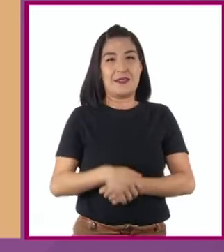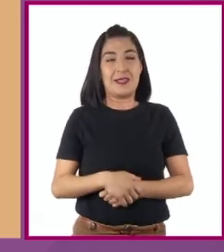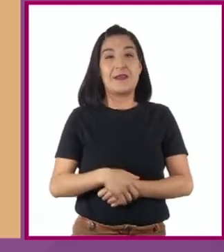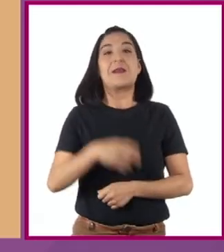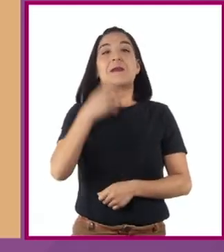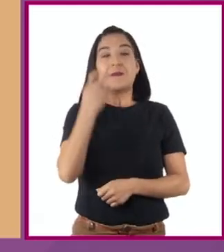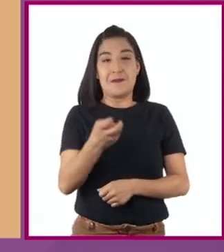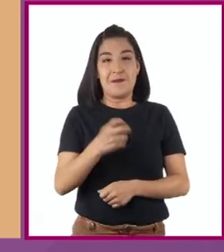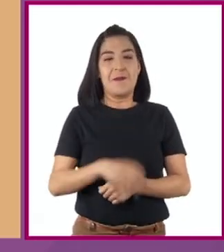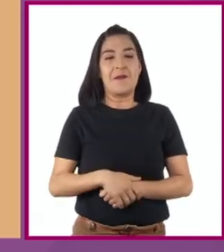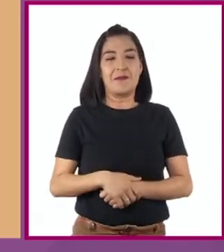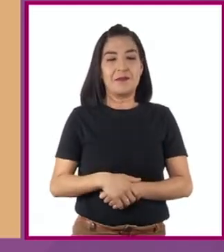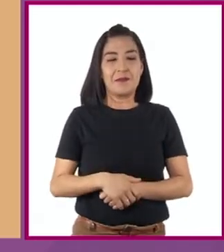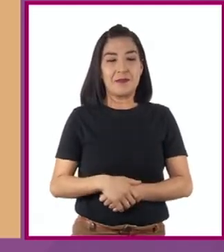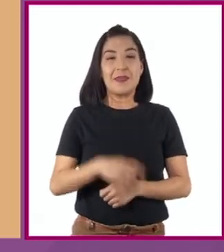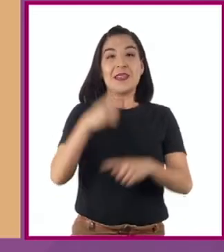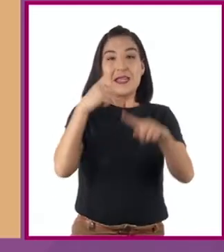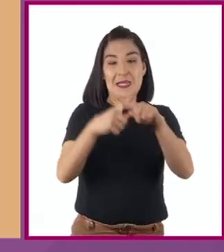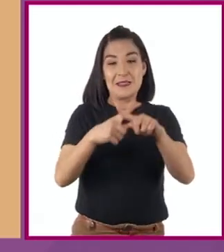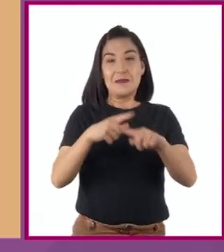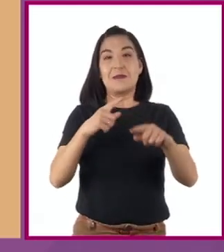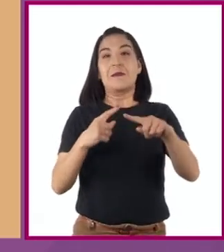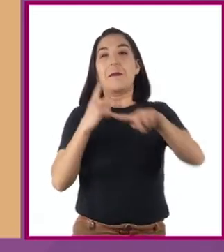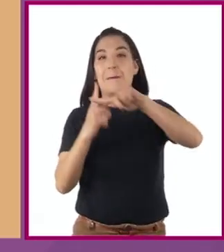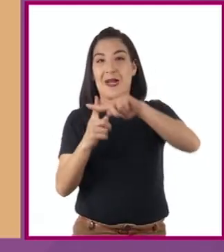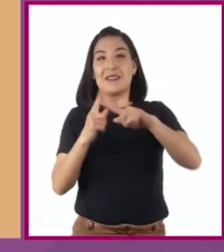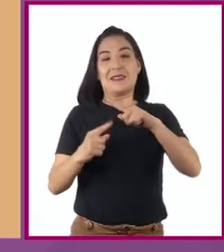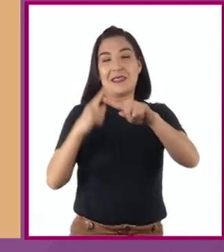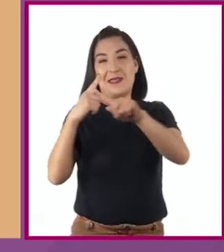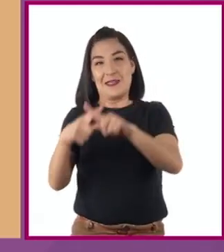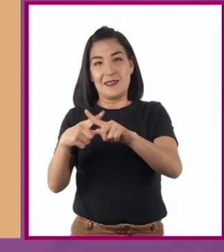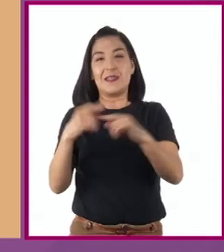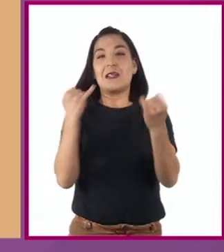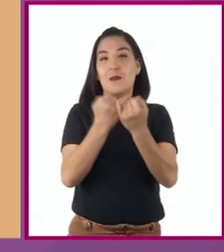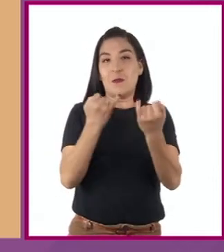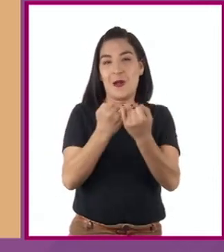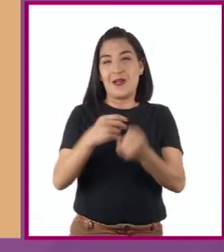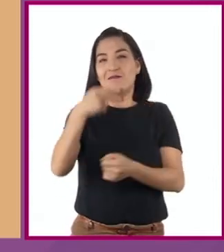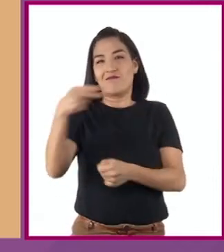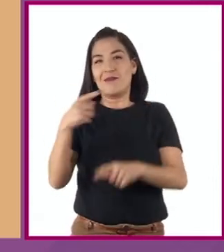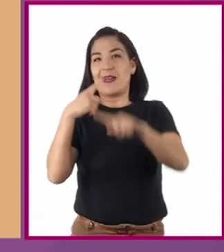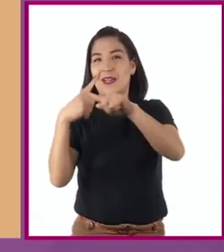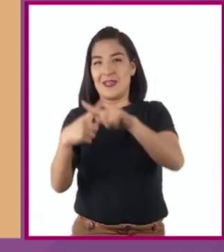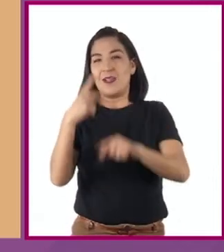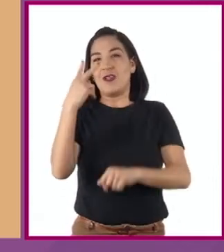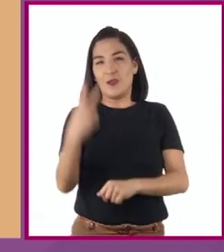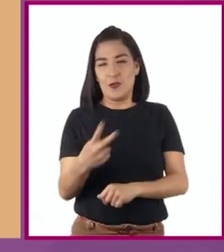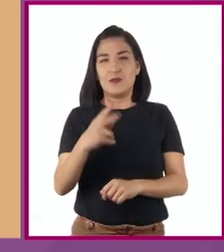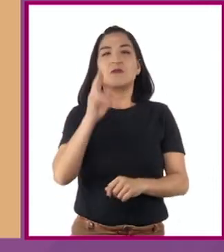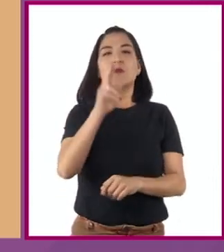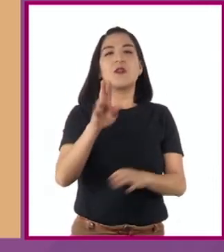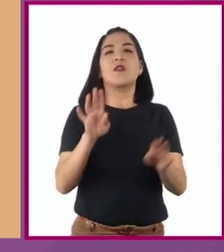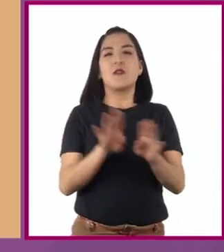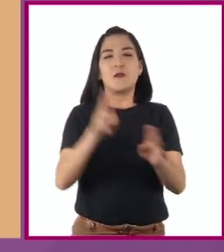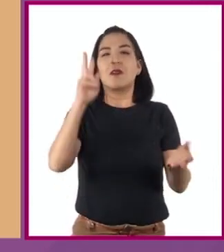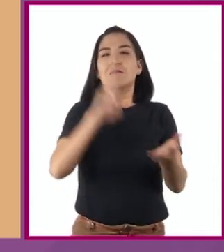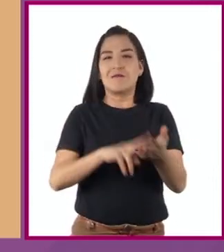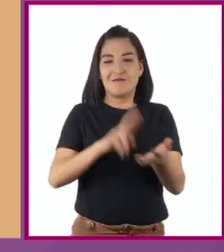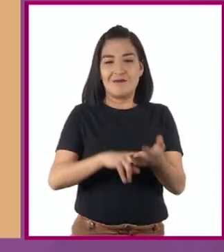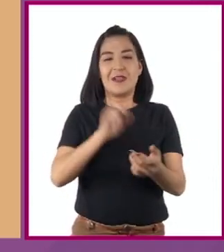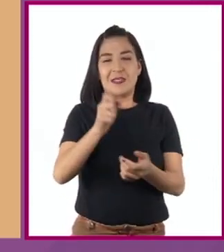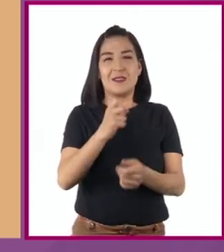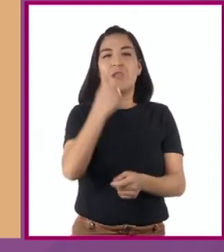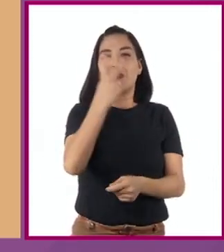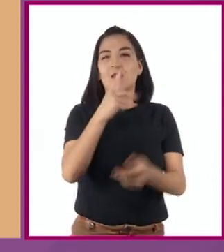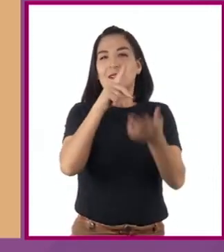Entonces, X más X, que es igual a 2X, representa el costo de los 2